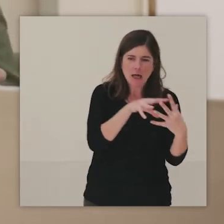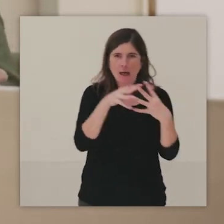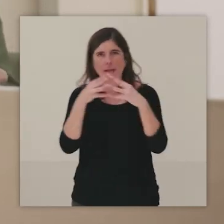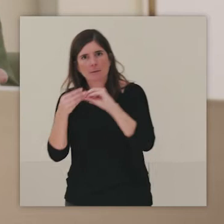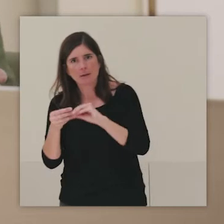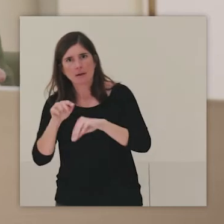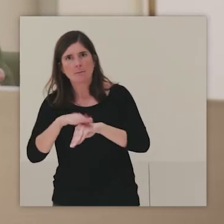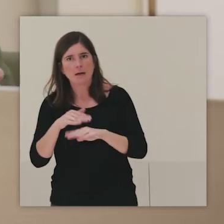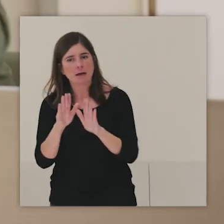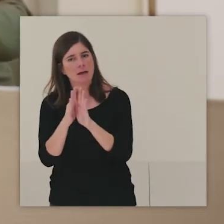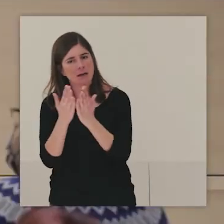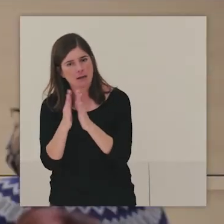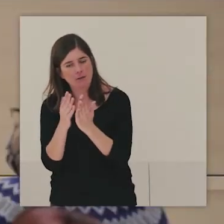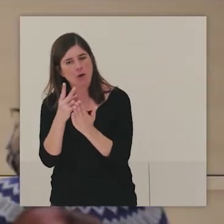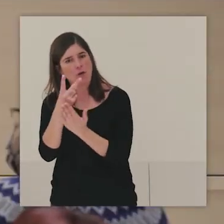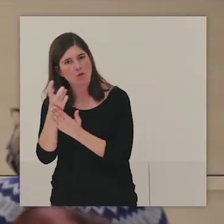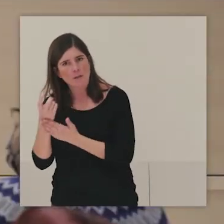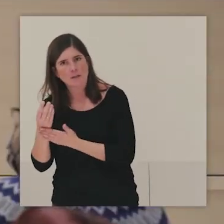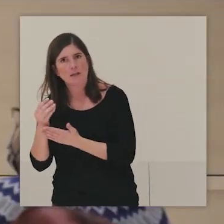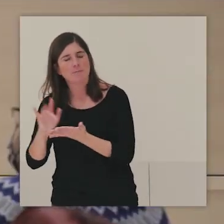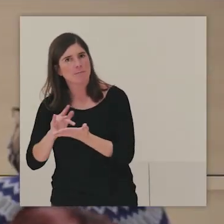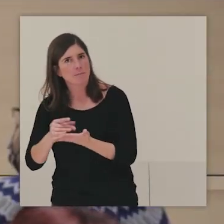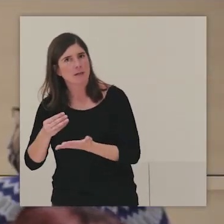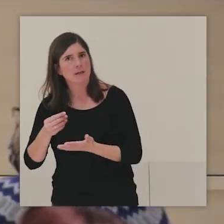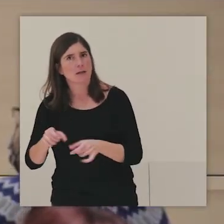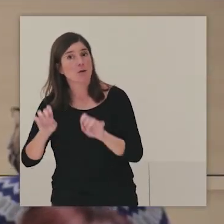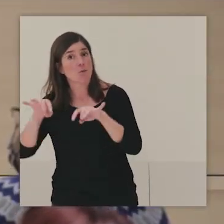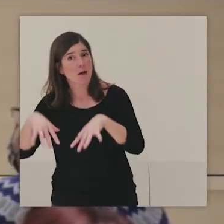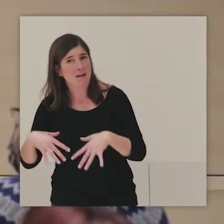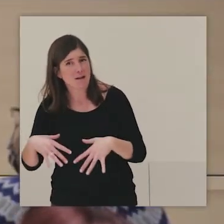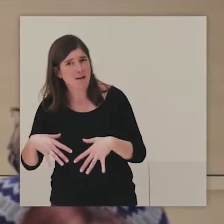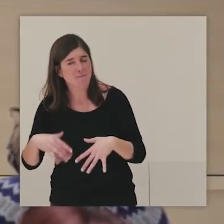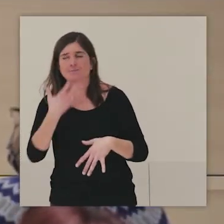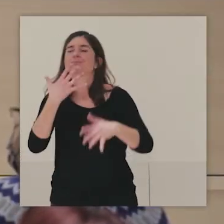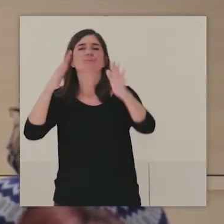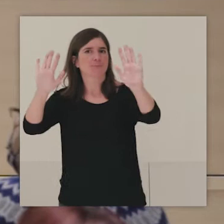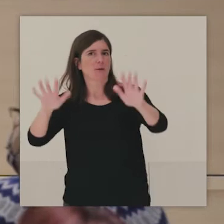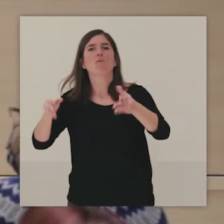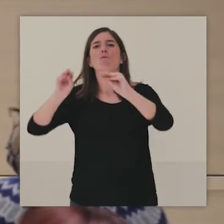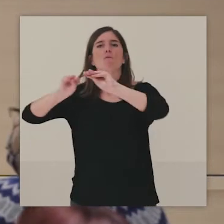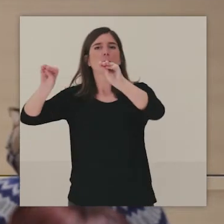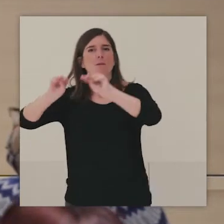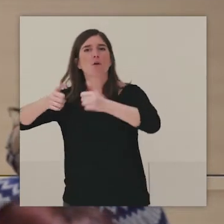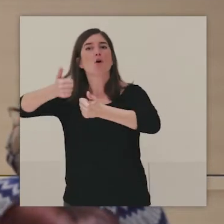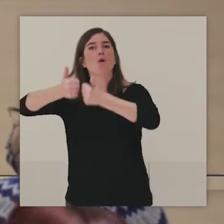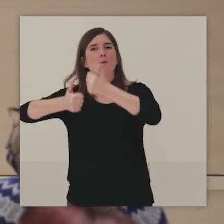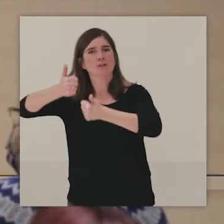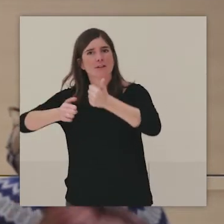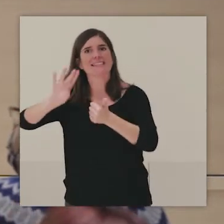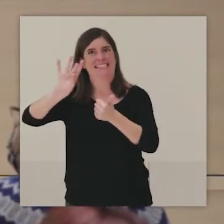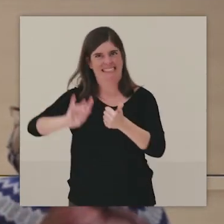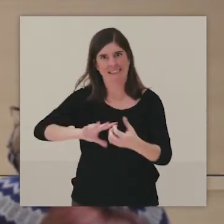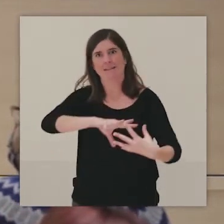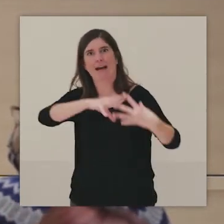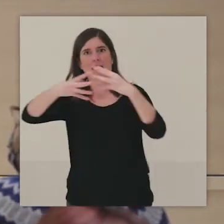Pues no. Es decir, en algunos casos, pues sí, hemos tenido que producir alguno, en otros ámbitos, formación, oposiciones,